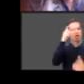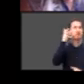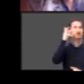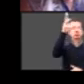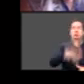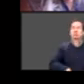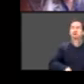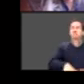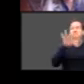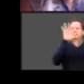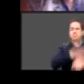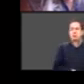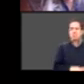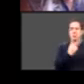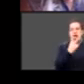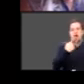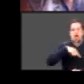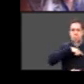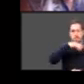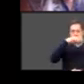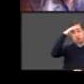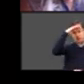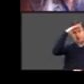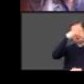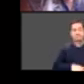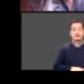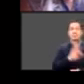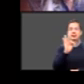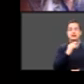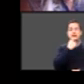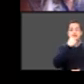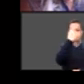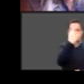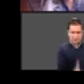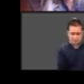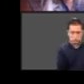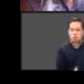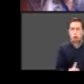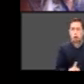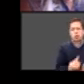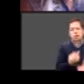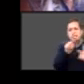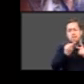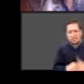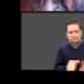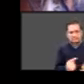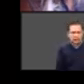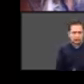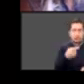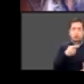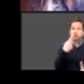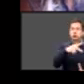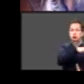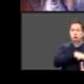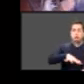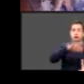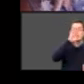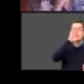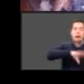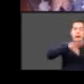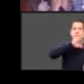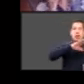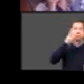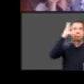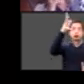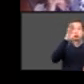por haber tenido un mal contexto en tus primeros años de vida y por eso nosotros pensamos que en la medida en que la primera infancia sea una